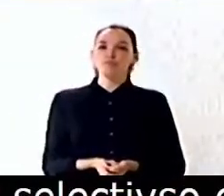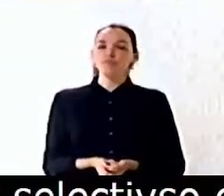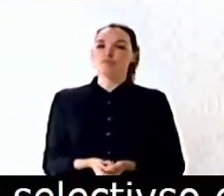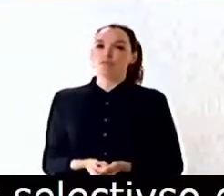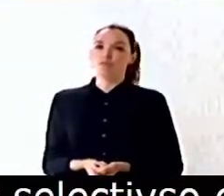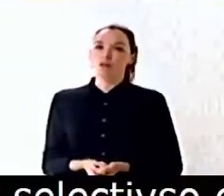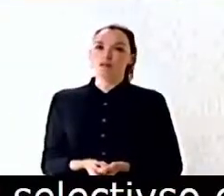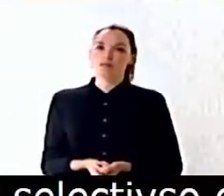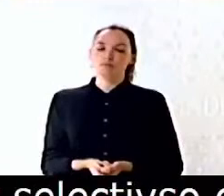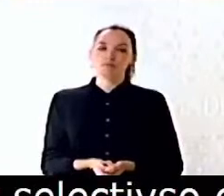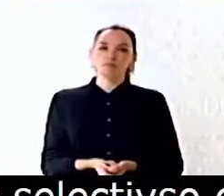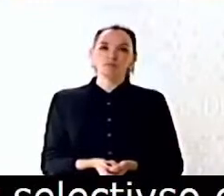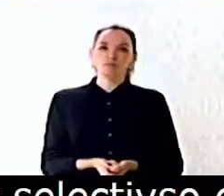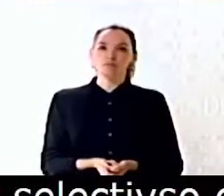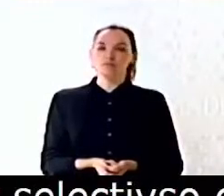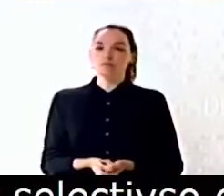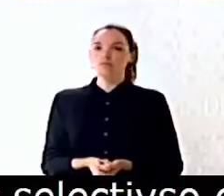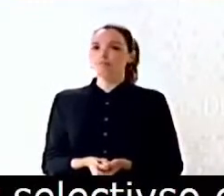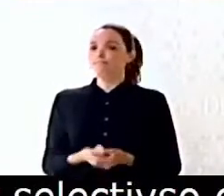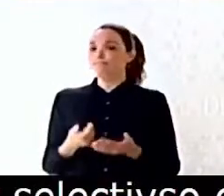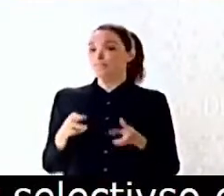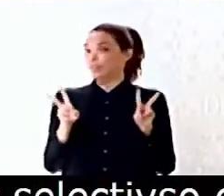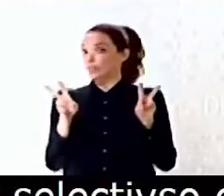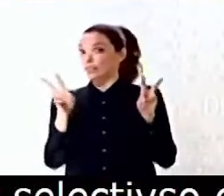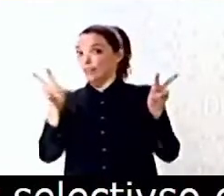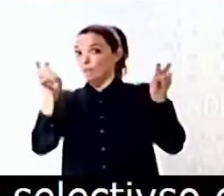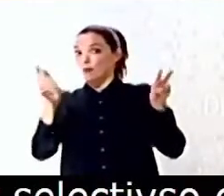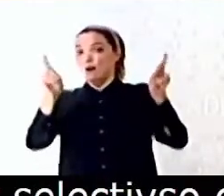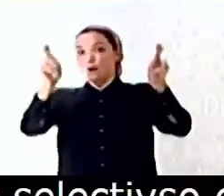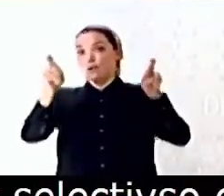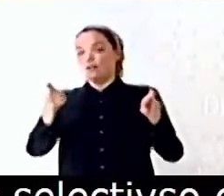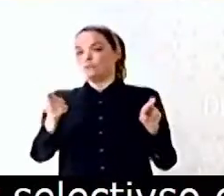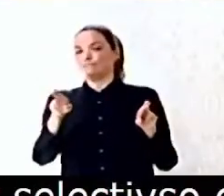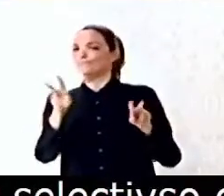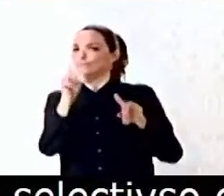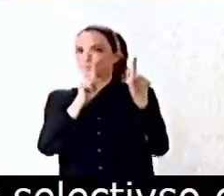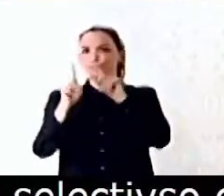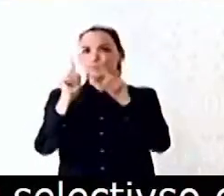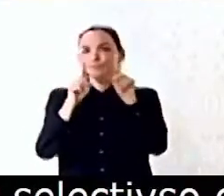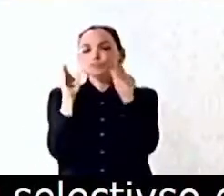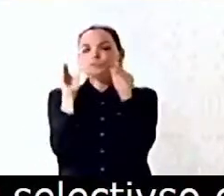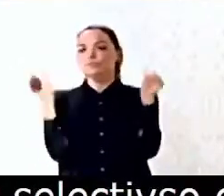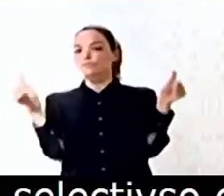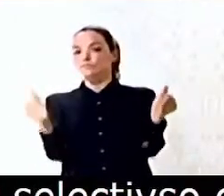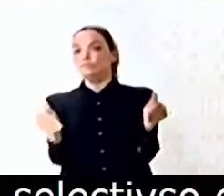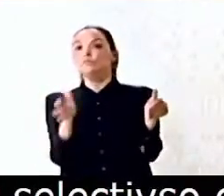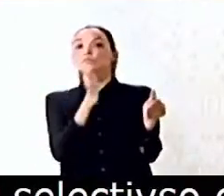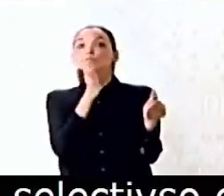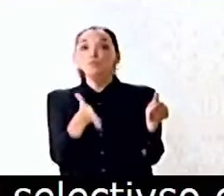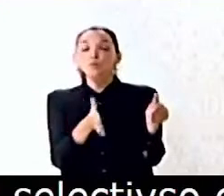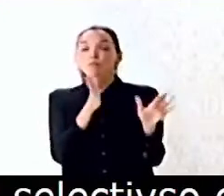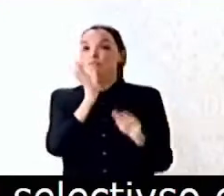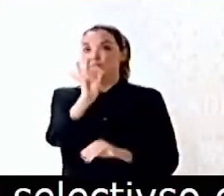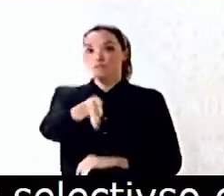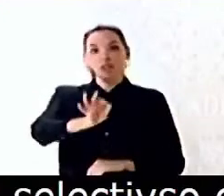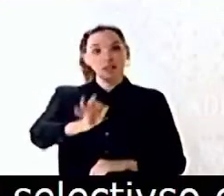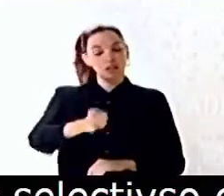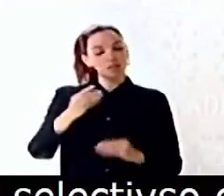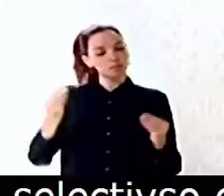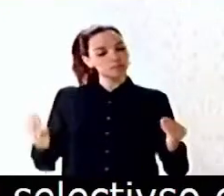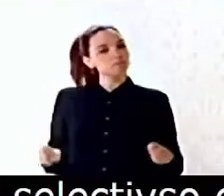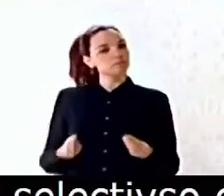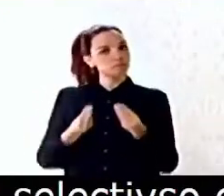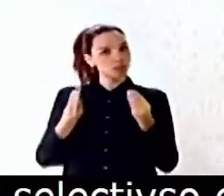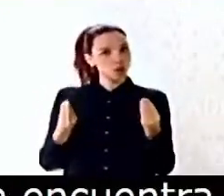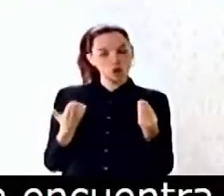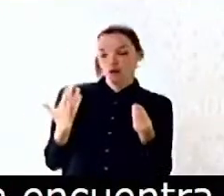Las residencias, no obstante, nos preocupan, y nos preocupan porque en este momento es verdad que vamos mejor que